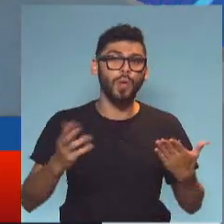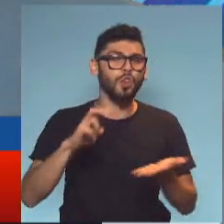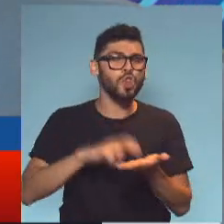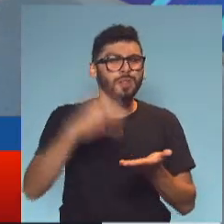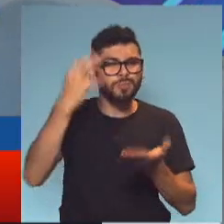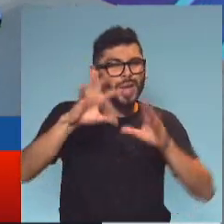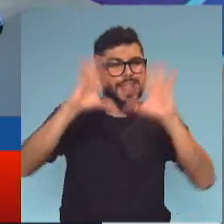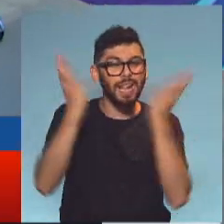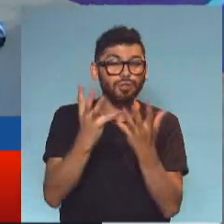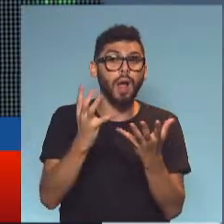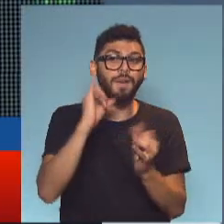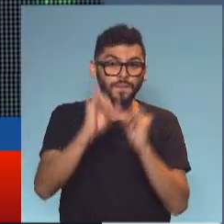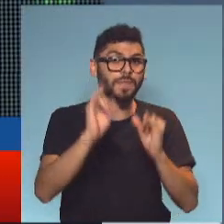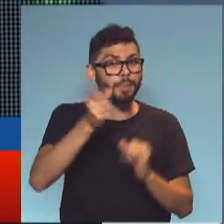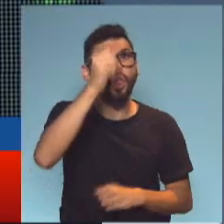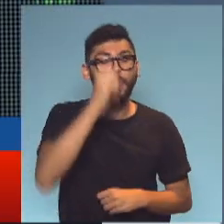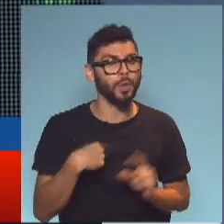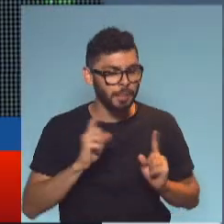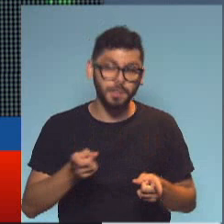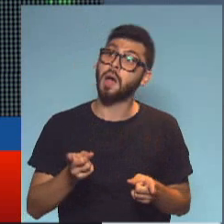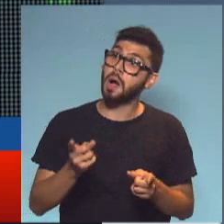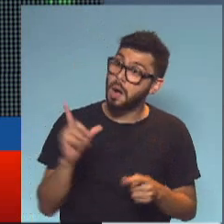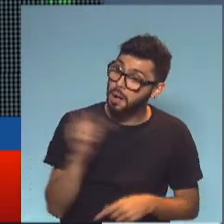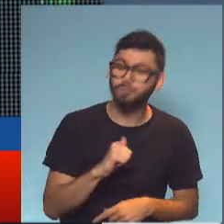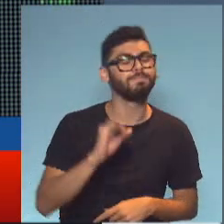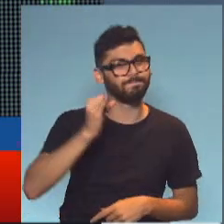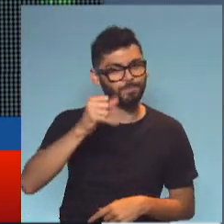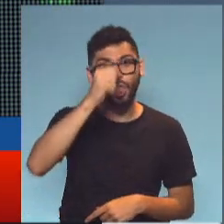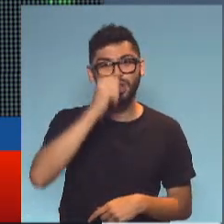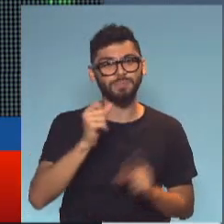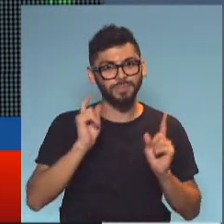esas previas. Y estaremos también el domingo aquí en la Televisión Pública también